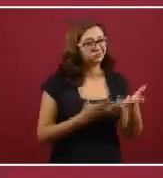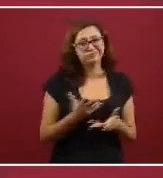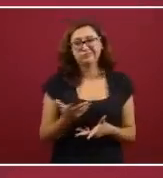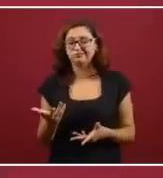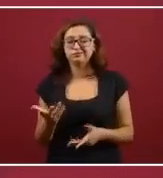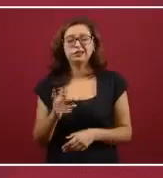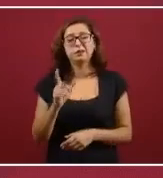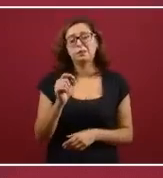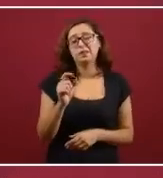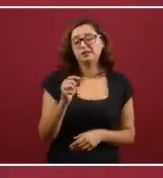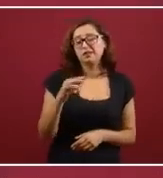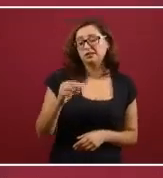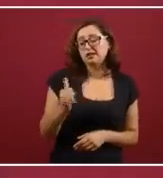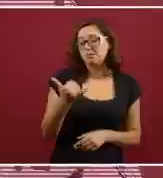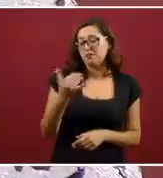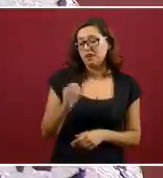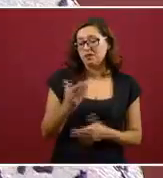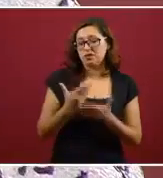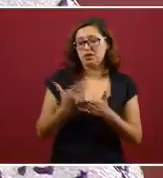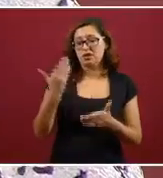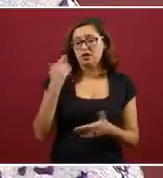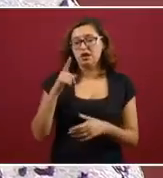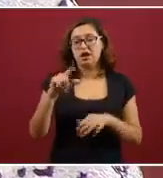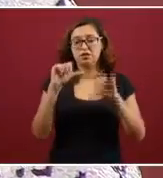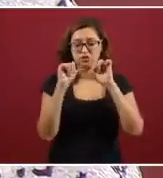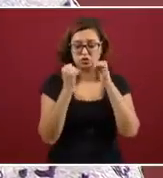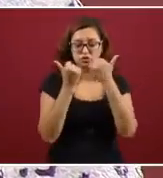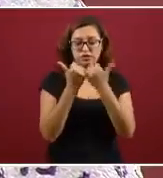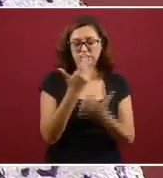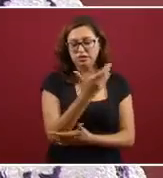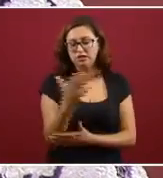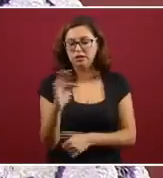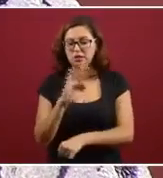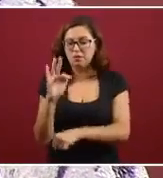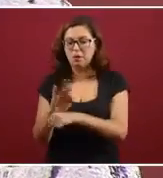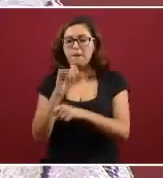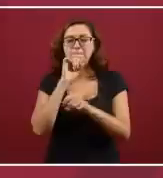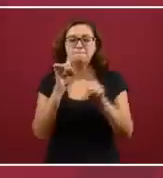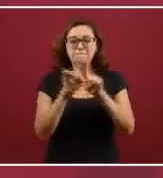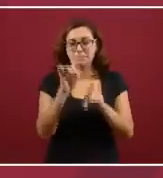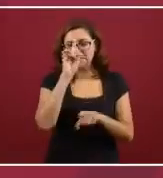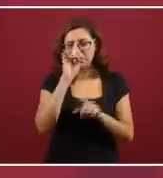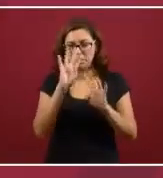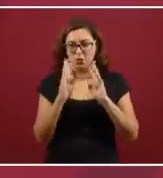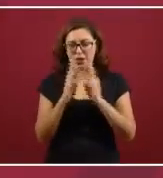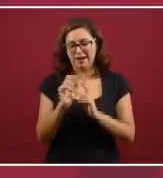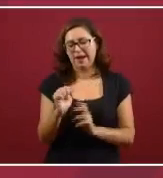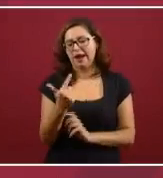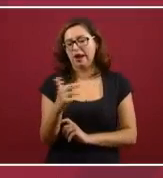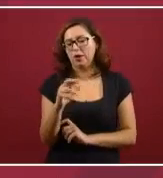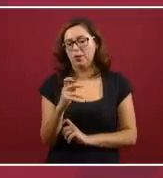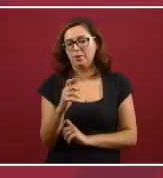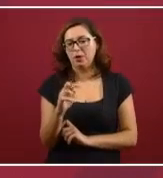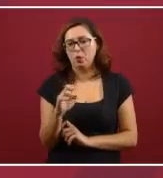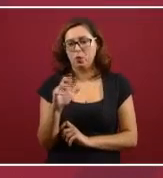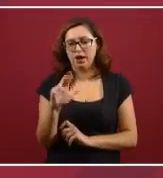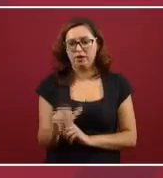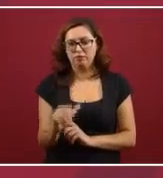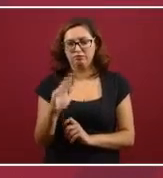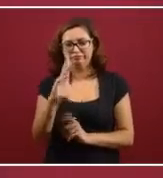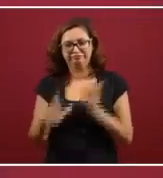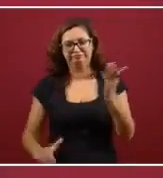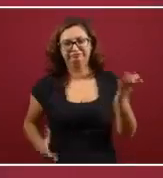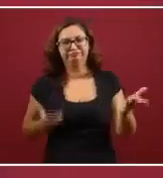pasado, la Asociación Mexicana de Horticultura Protegida y el Consejo Nacional Agropecuario presentaron un